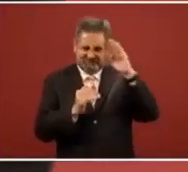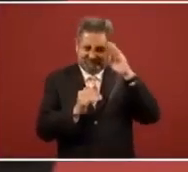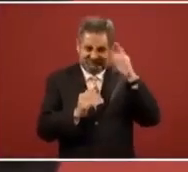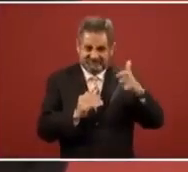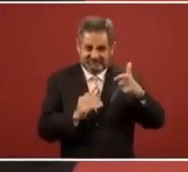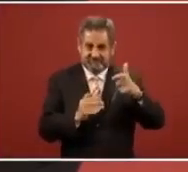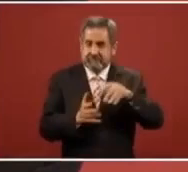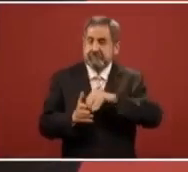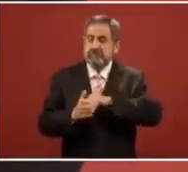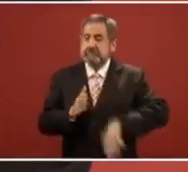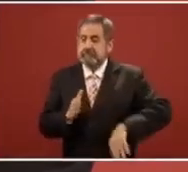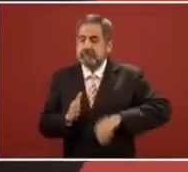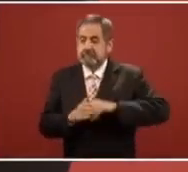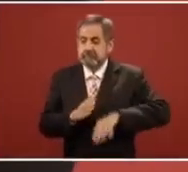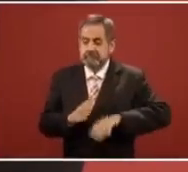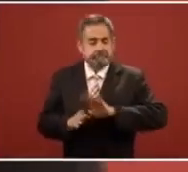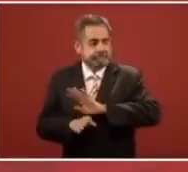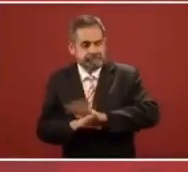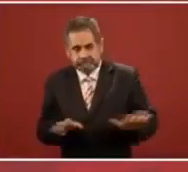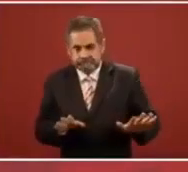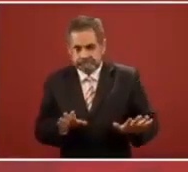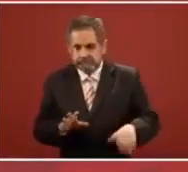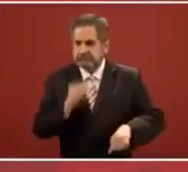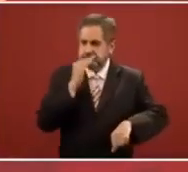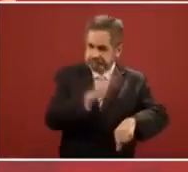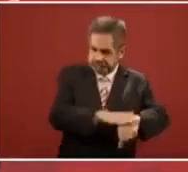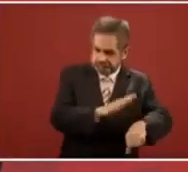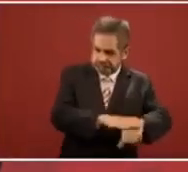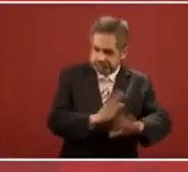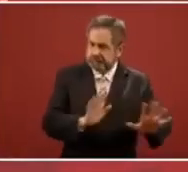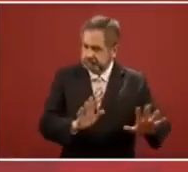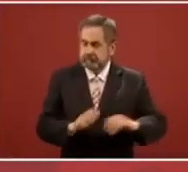Entonces, ¿qué les pido? La mayoría de los empresarios